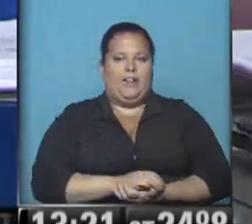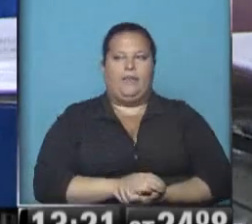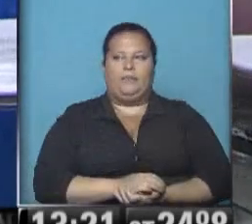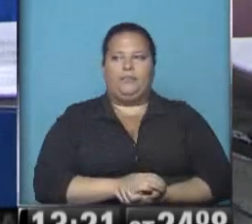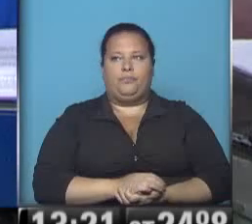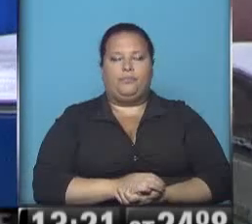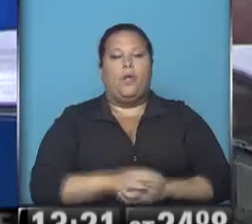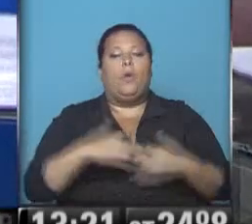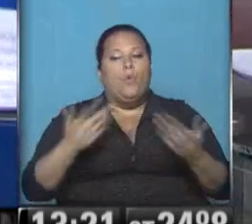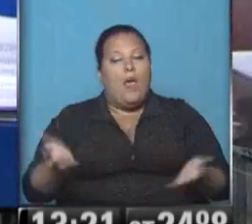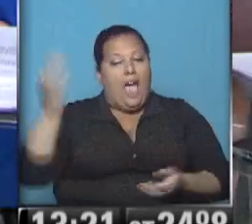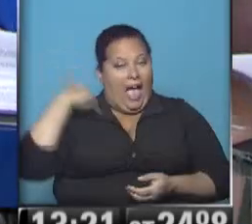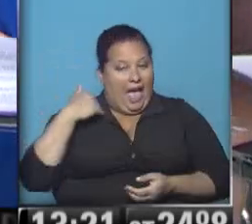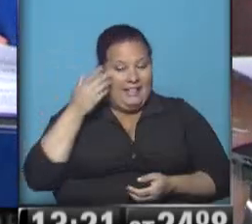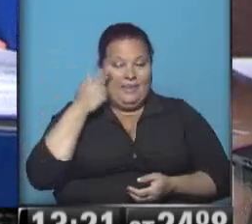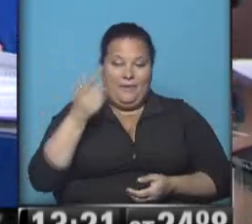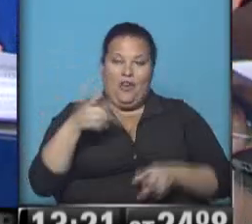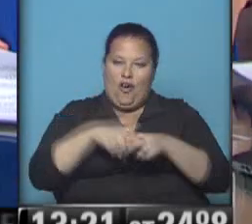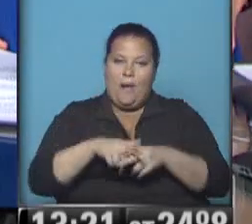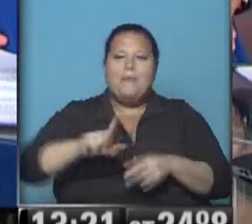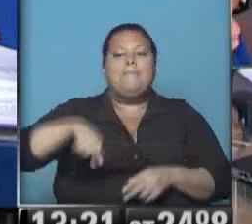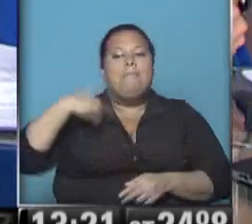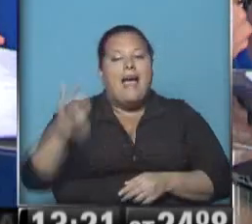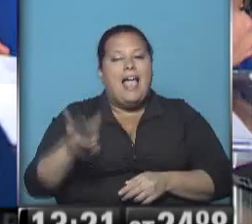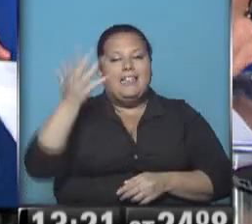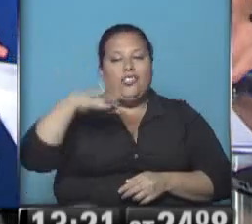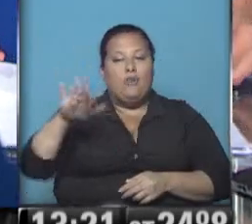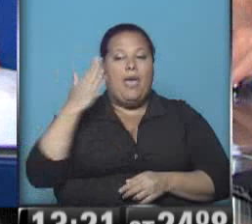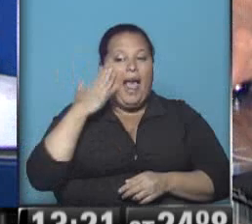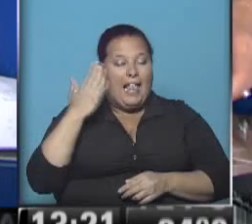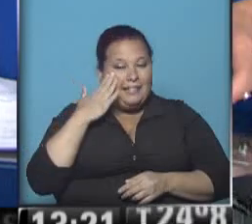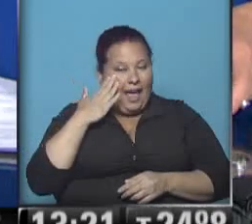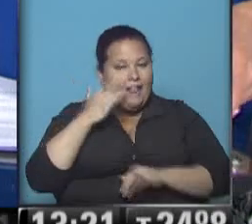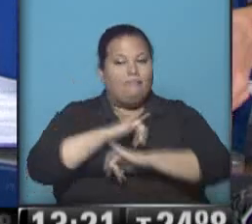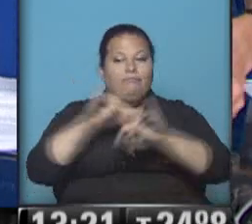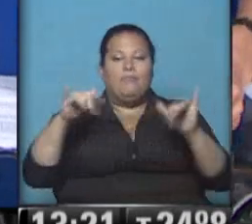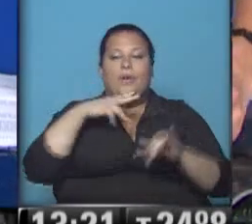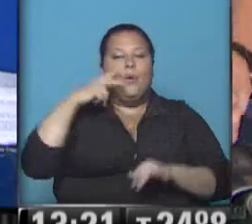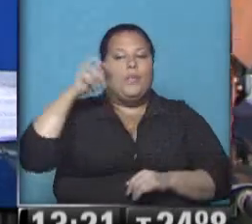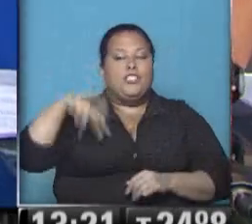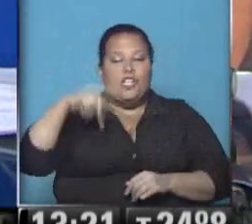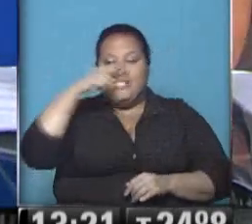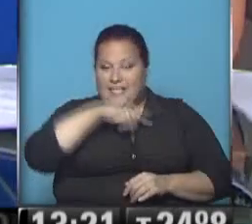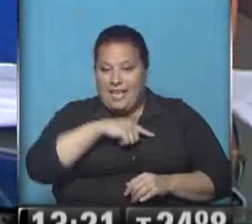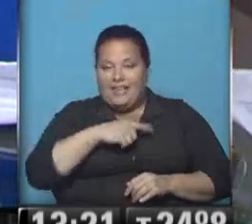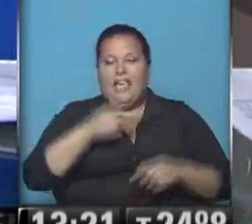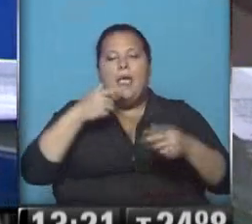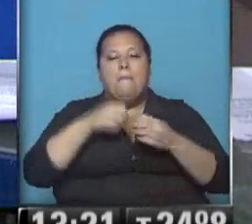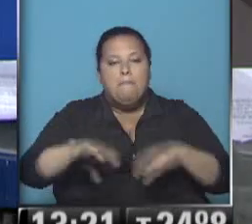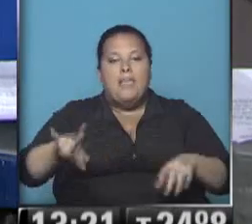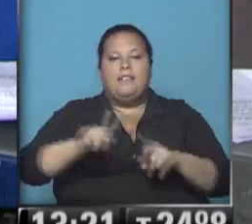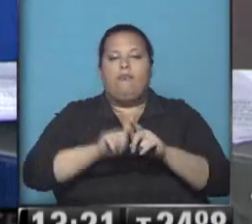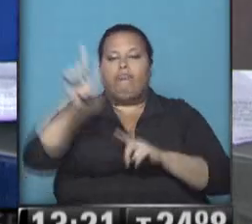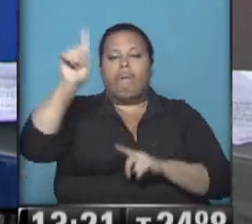Bueno, lo veíamos antes de la pausa. Mañana 5:30 de la tarde, transmisión especial de Visión 7, vamos a estar acompañando el lanzamiento